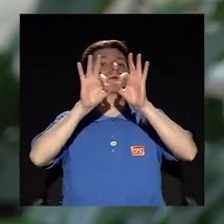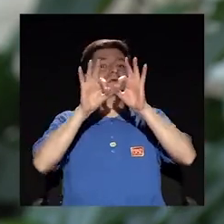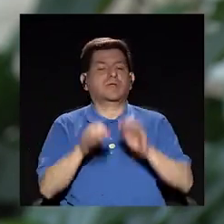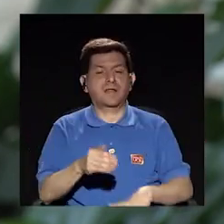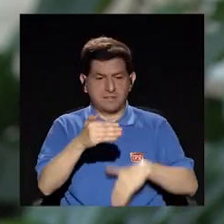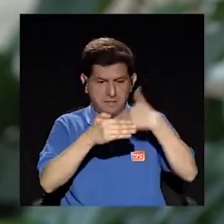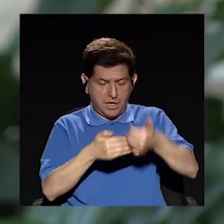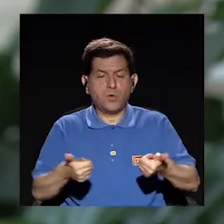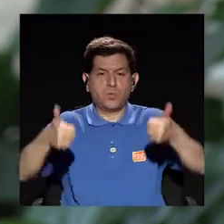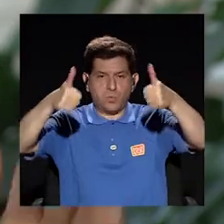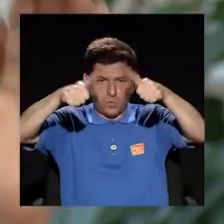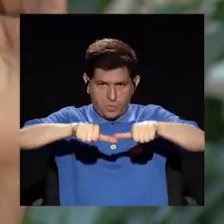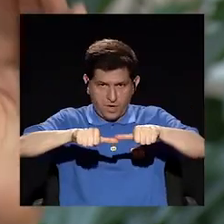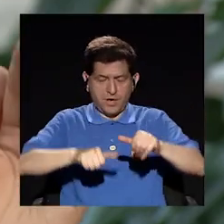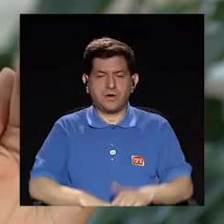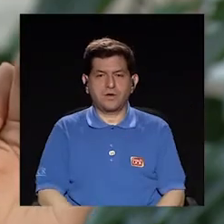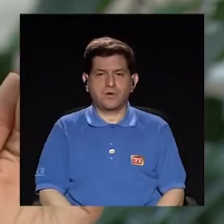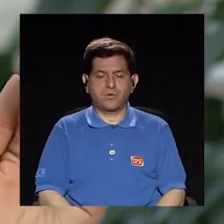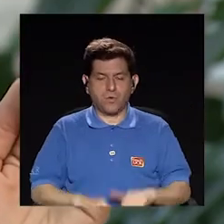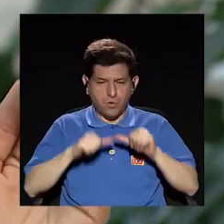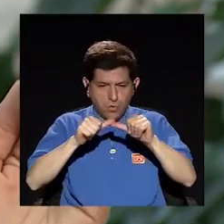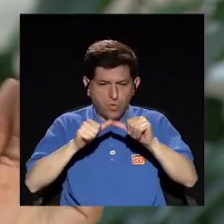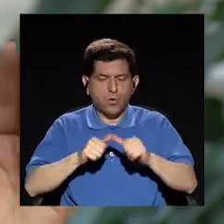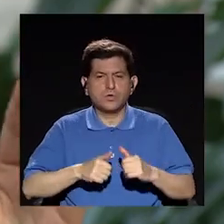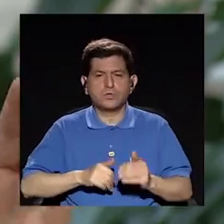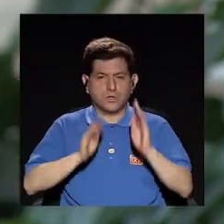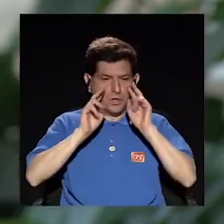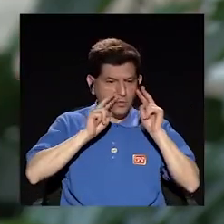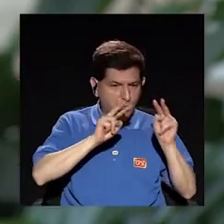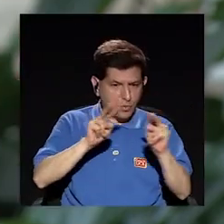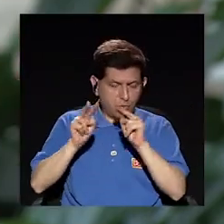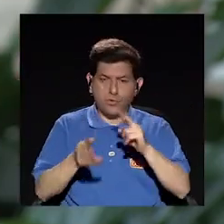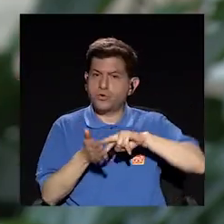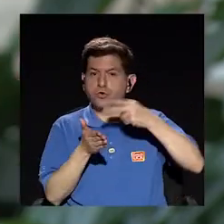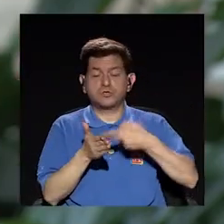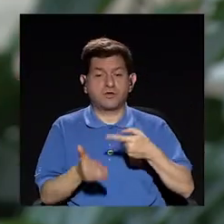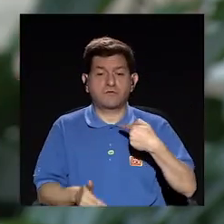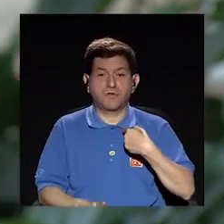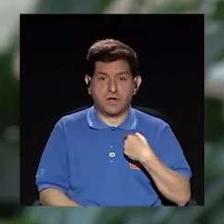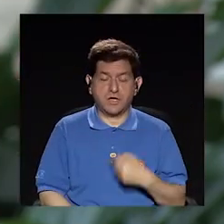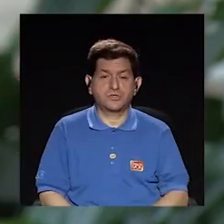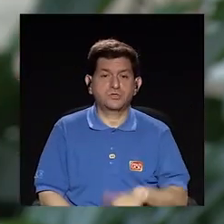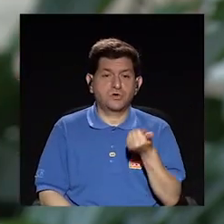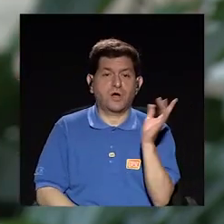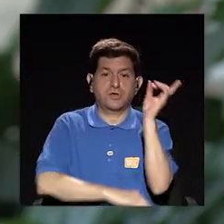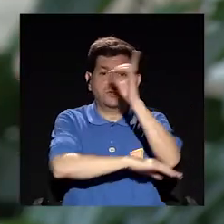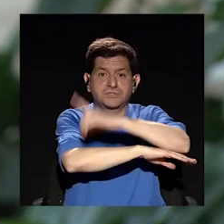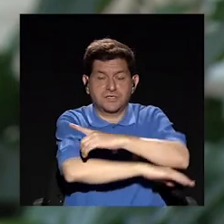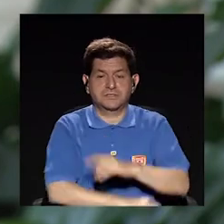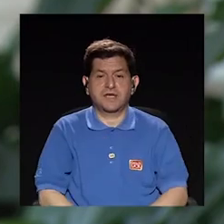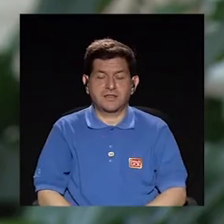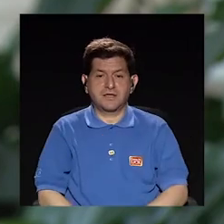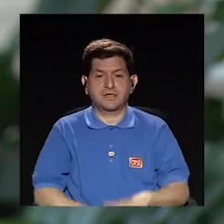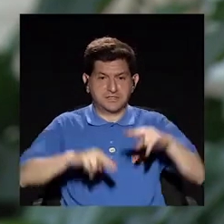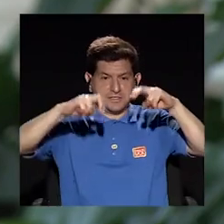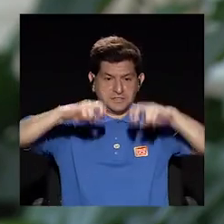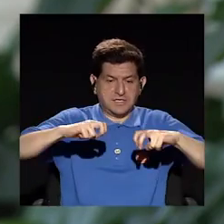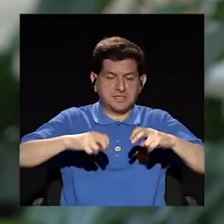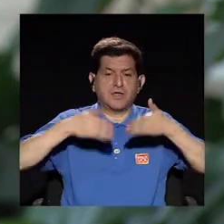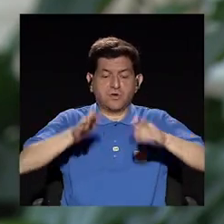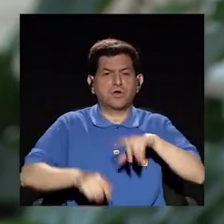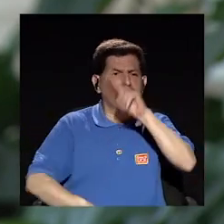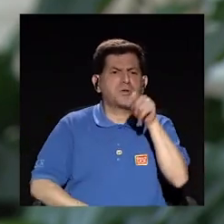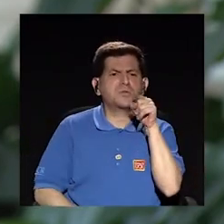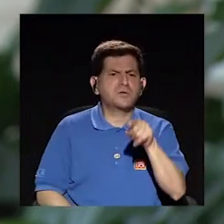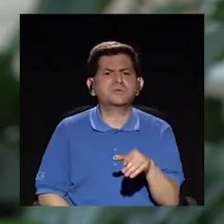Y después de ese acuerdo, brindamos un seguimiento. Y ese seguimiento no es que me voy a sentar todos cada 15 días con mi hijo, ¿verdad? ¿Cómo